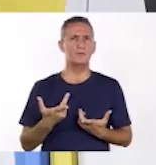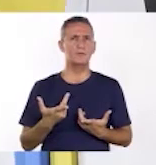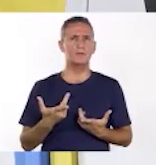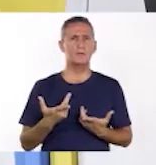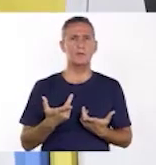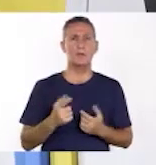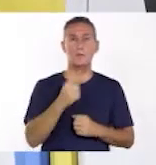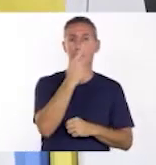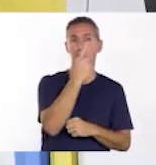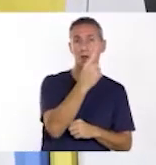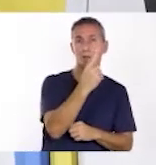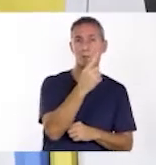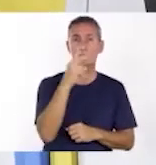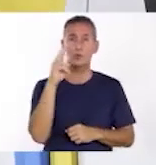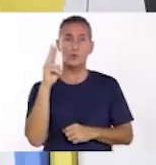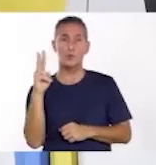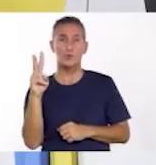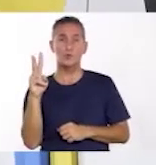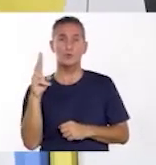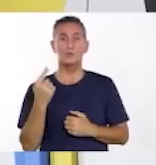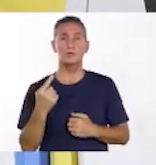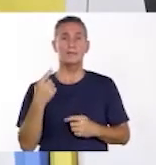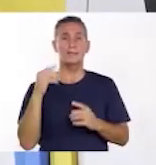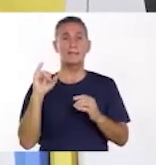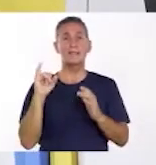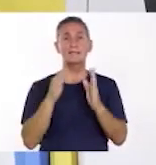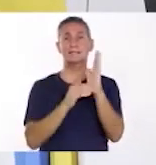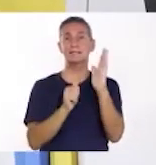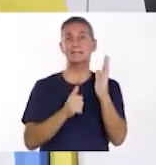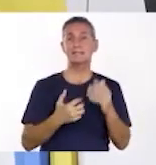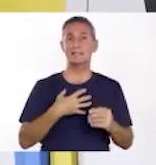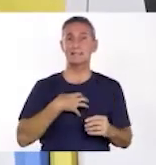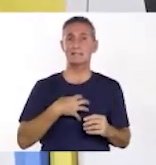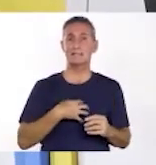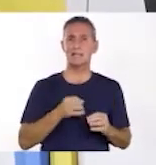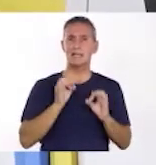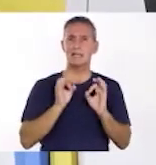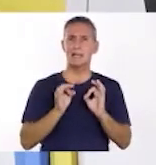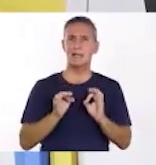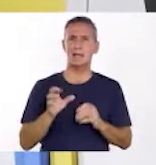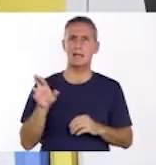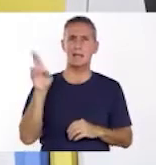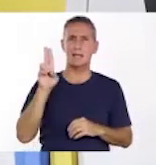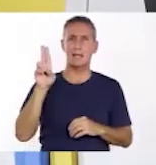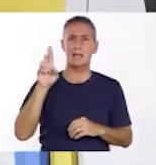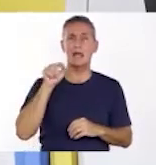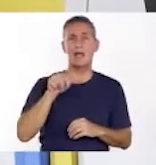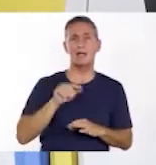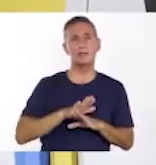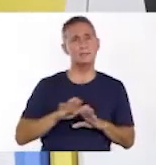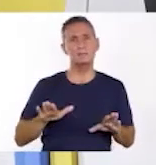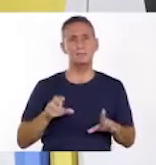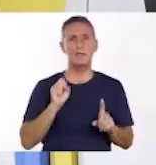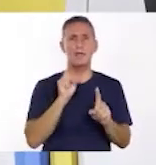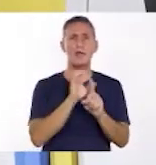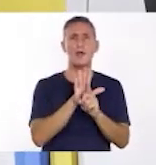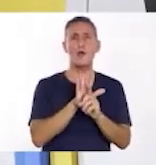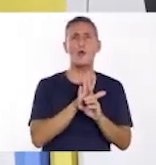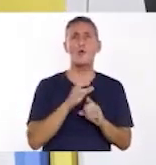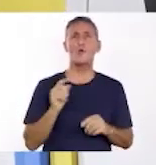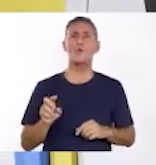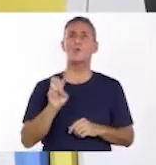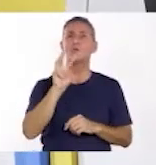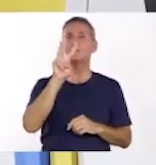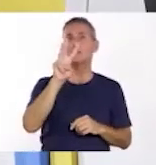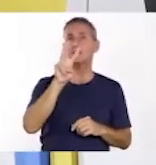tanto primero como segundo semestre tienen la misma unidad, pero aquí ya empezamos